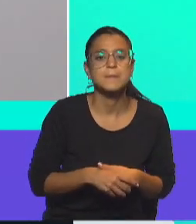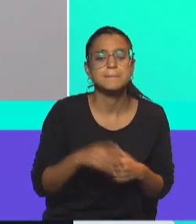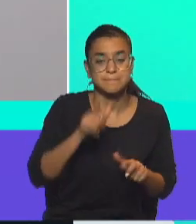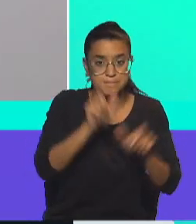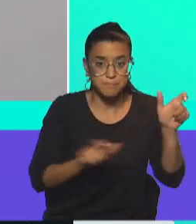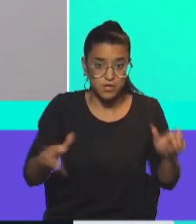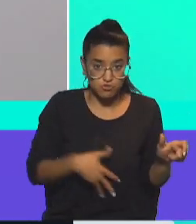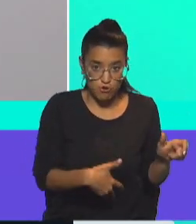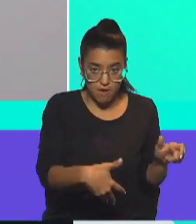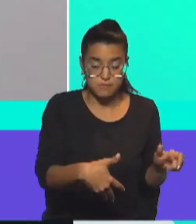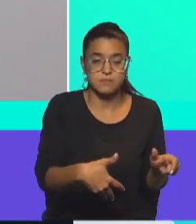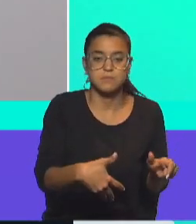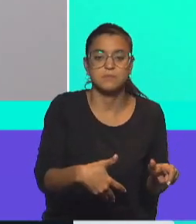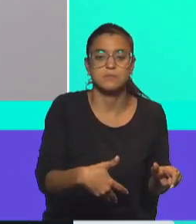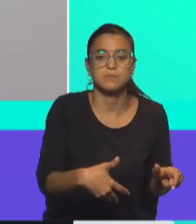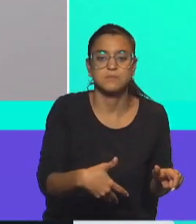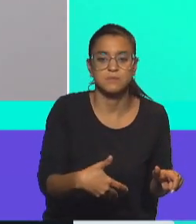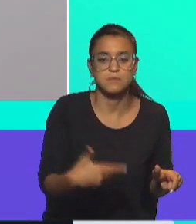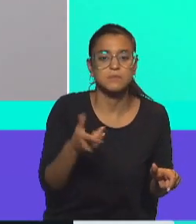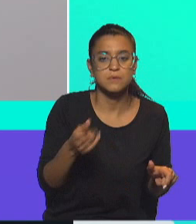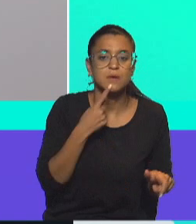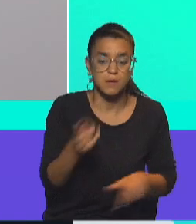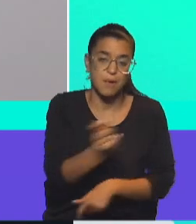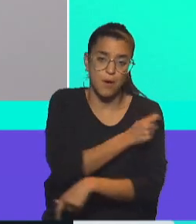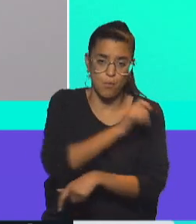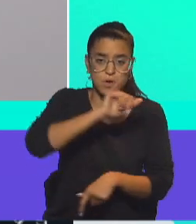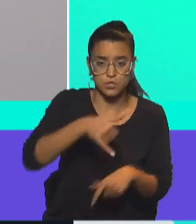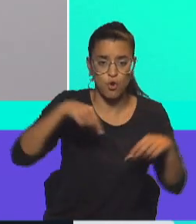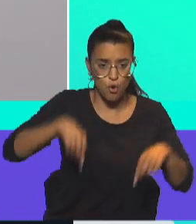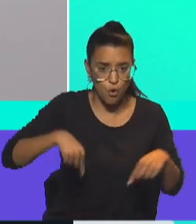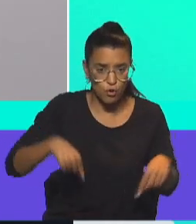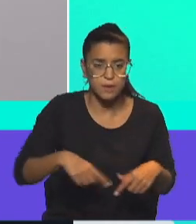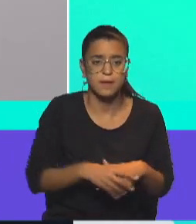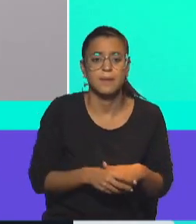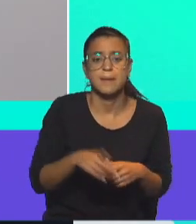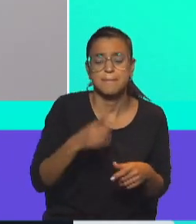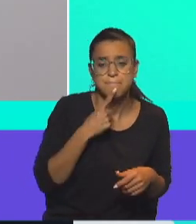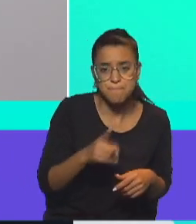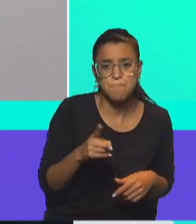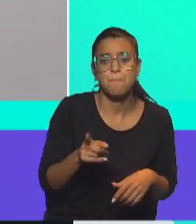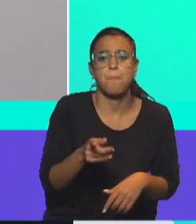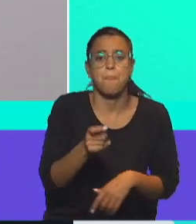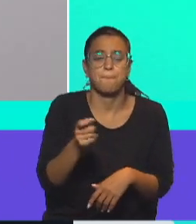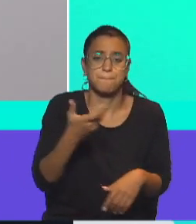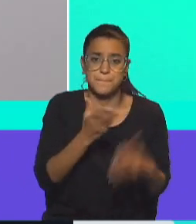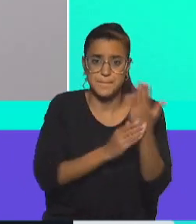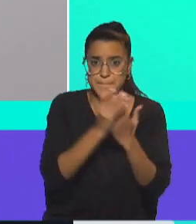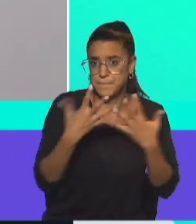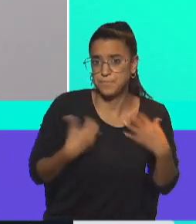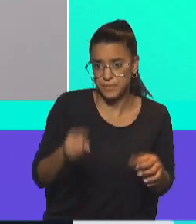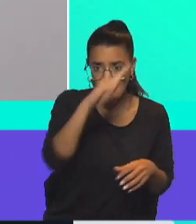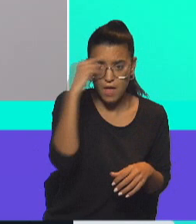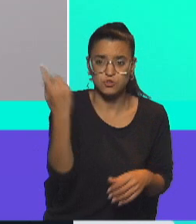personas gestantes tienen indicación de vacuna hoy por hoy, según el lineamiento del Ministerio de Salud de la Nación,